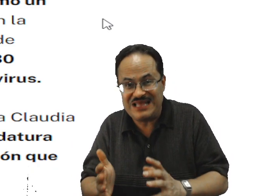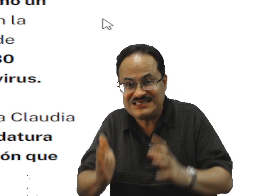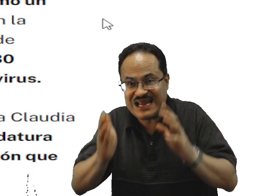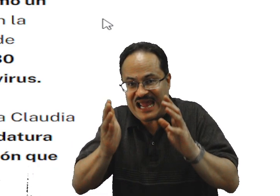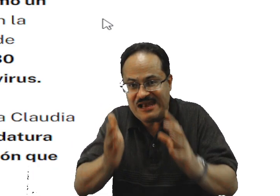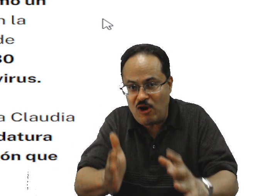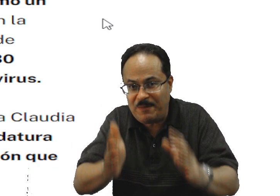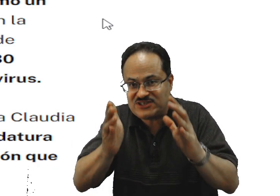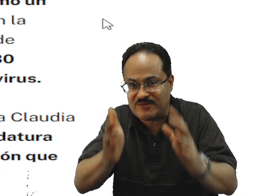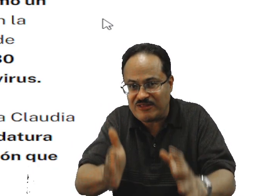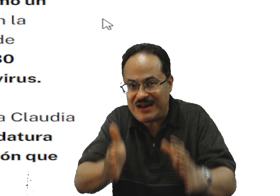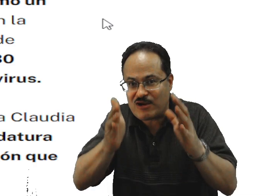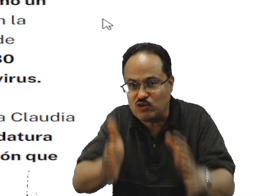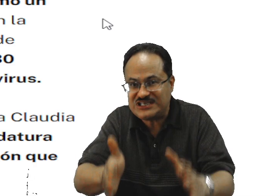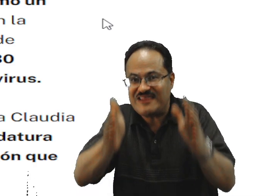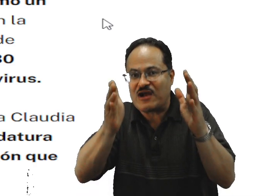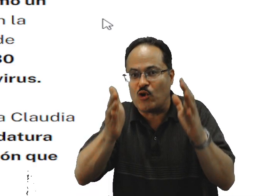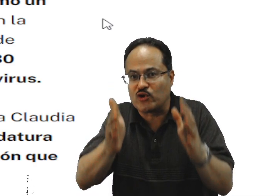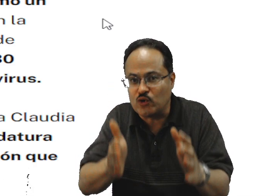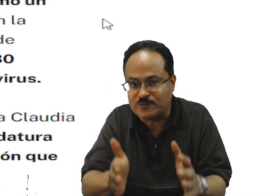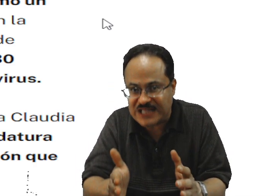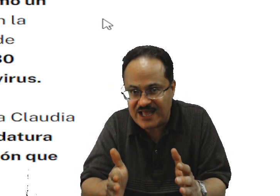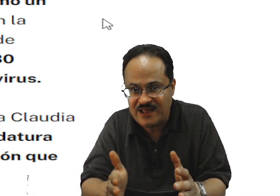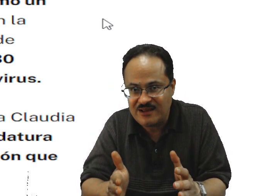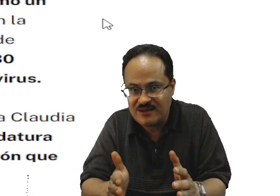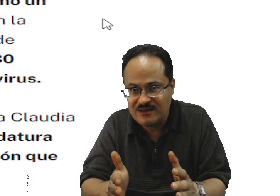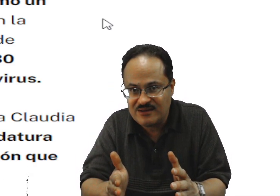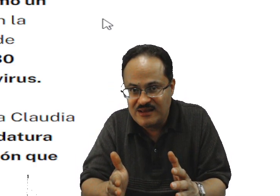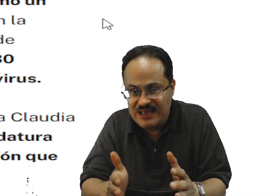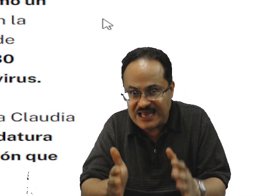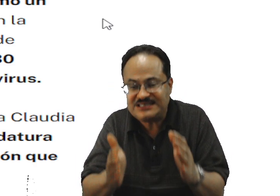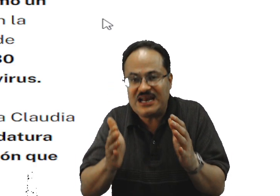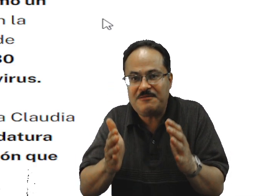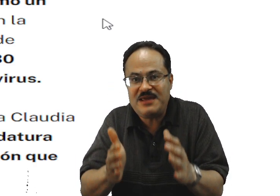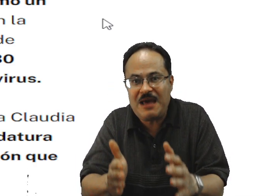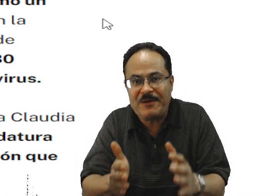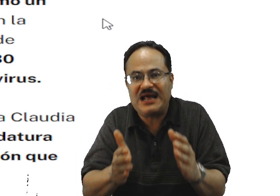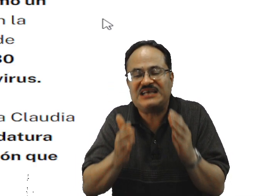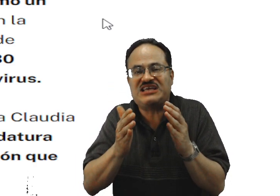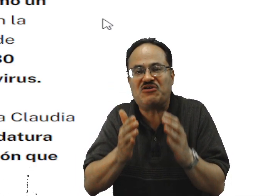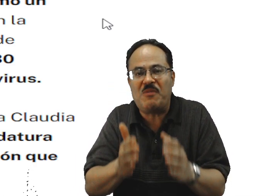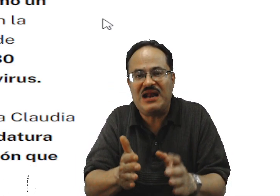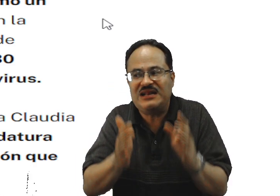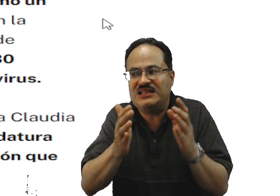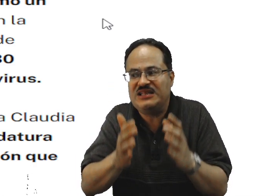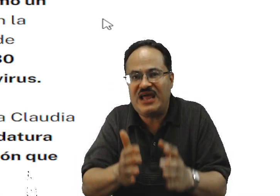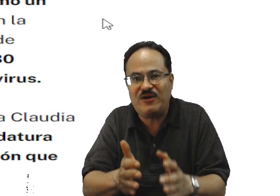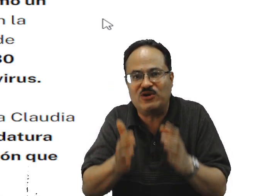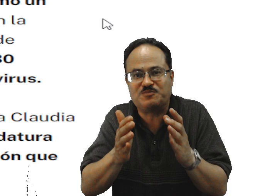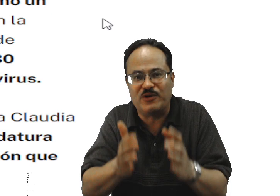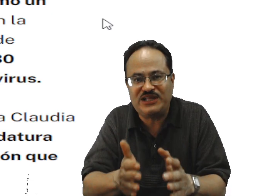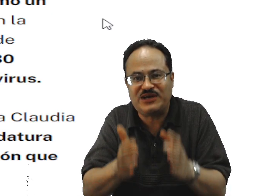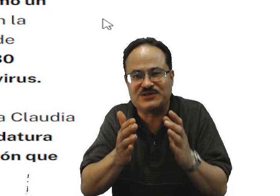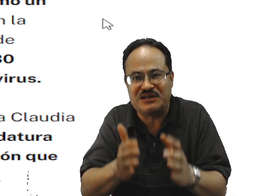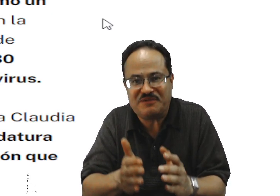dependencia que López Obrador acusa de corrupta que servía para que se robaran el dinero los políticos del Pri del